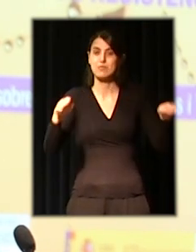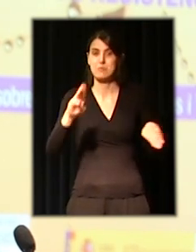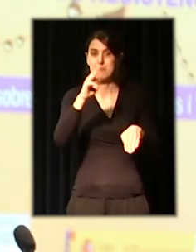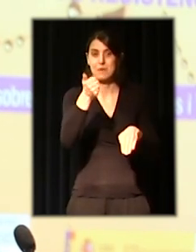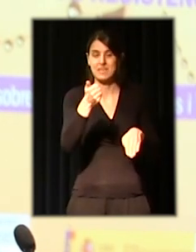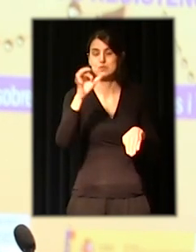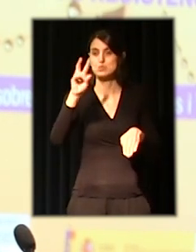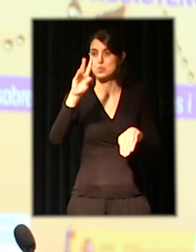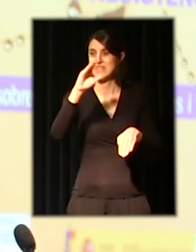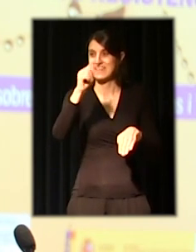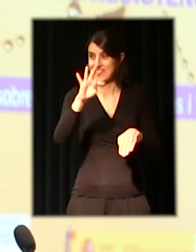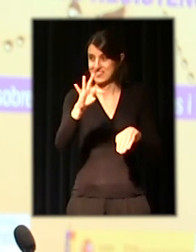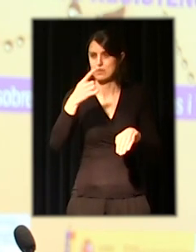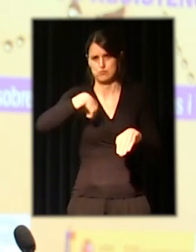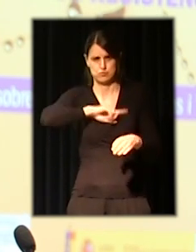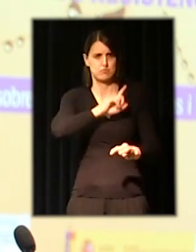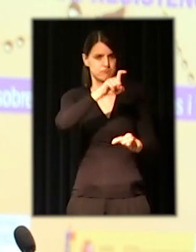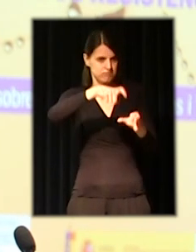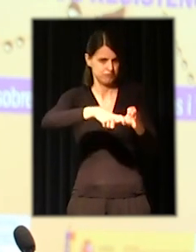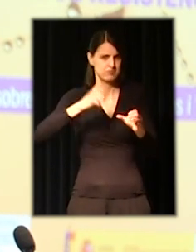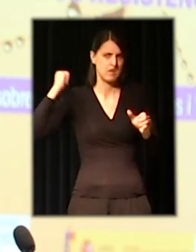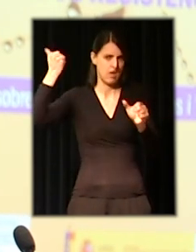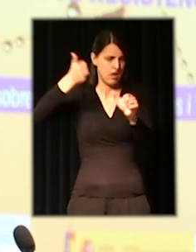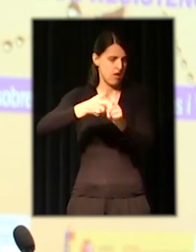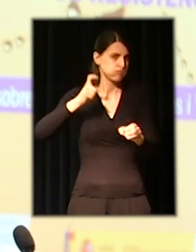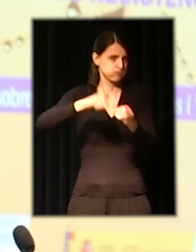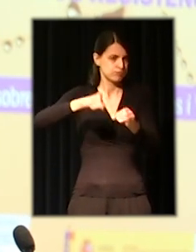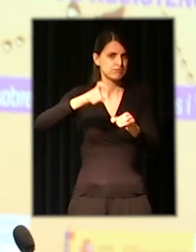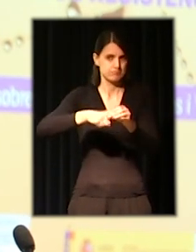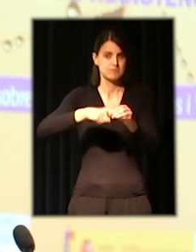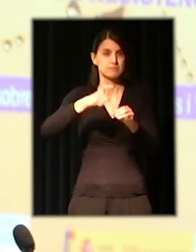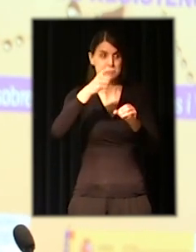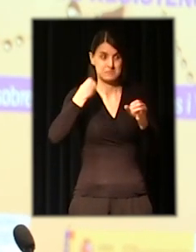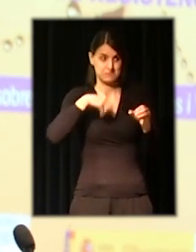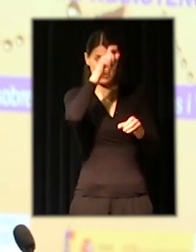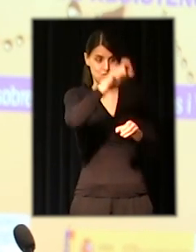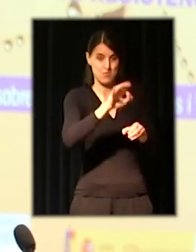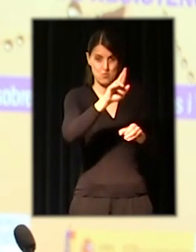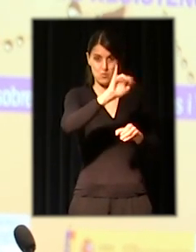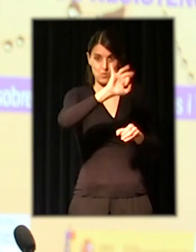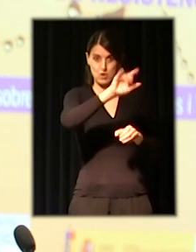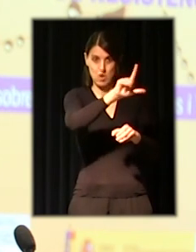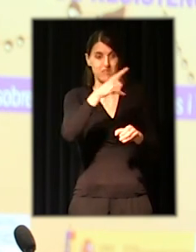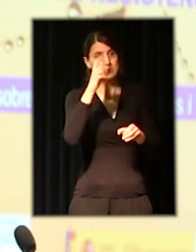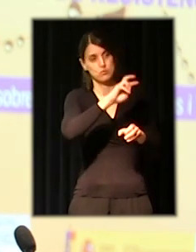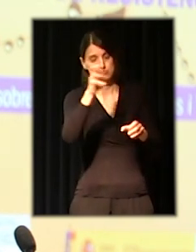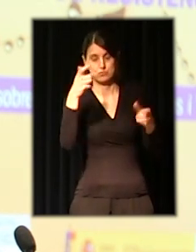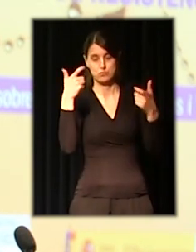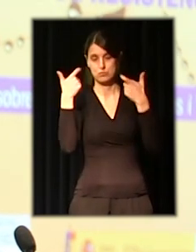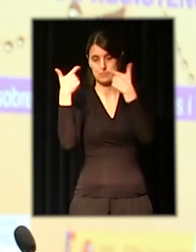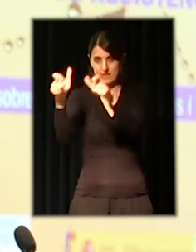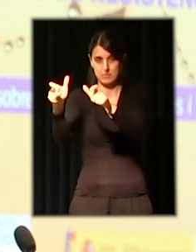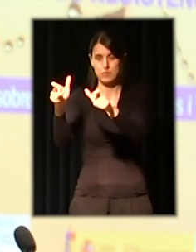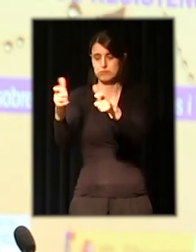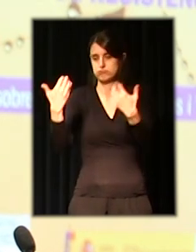formamos parte y hemos estado muy implicadas durante muchísimo tiempo, fue precisamente con él en el Parlamento de Cataluña, cuando él tenía otra responsabilidad,